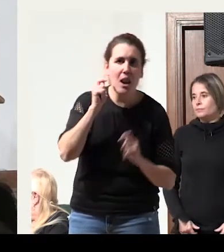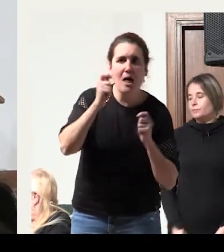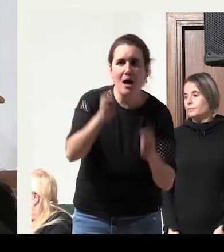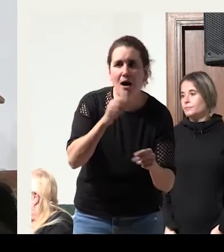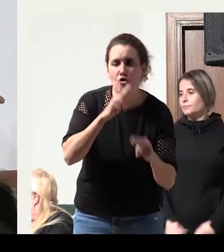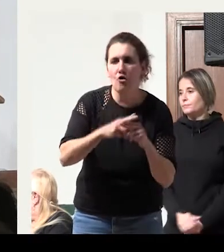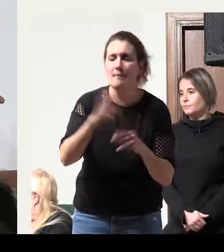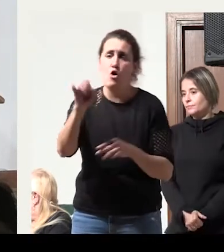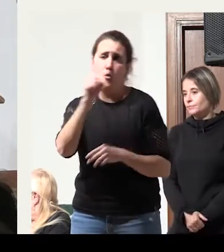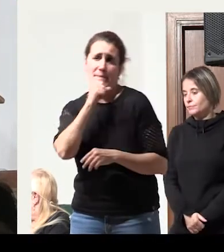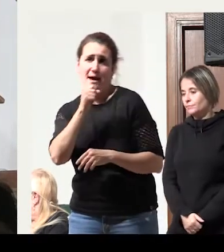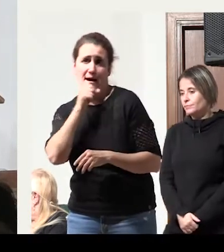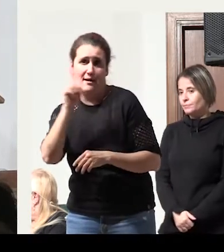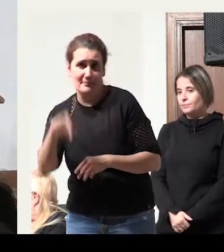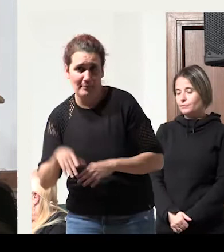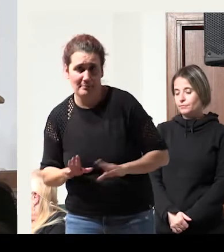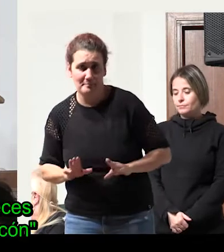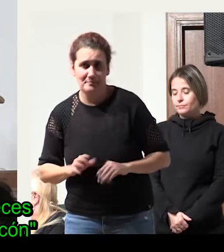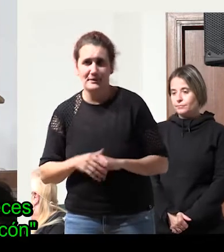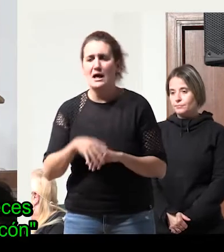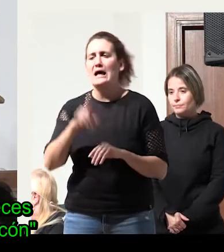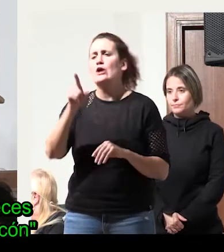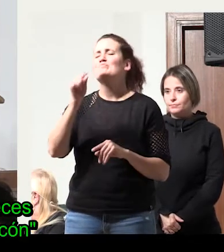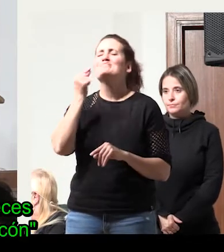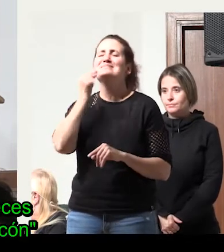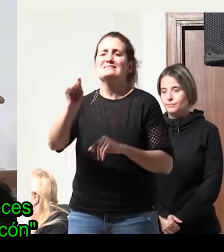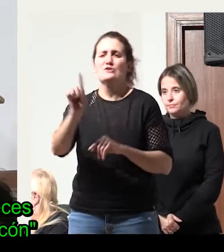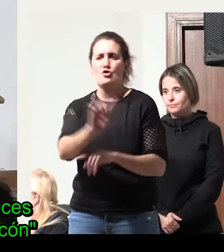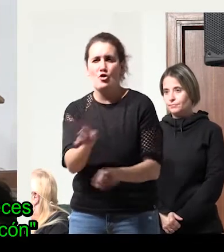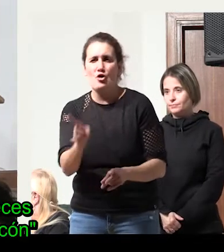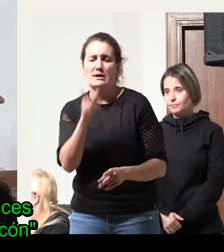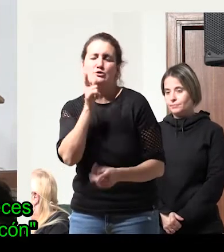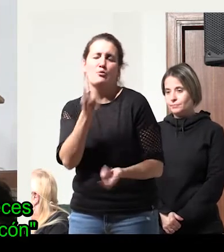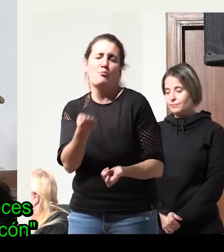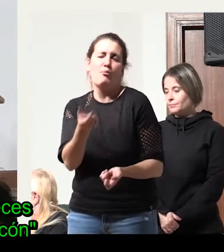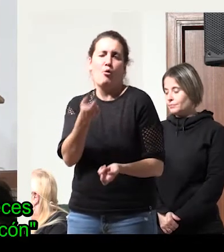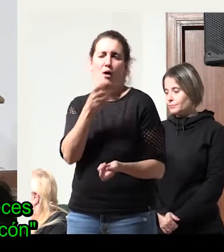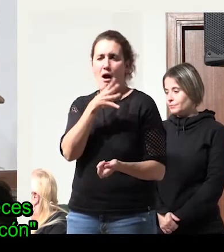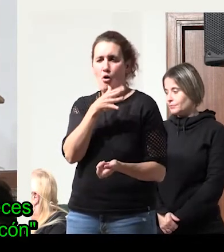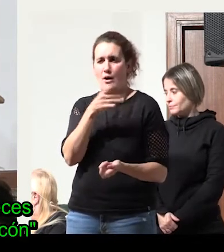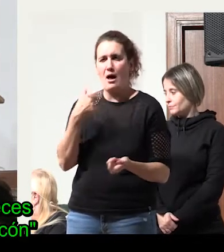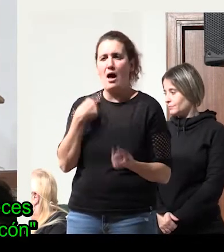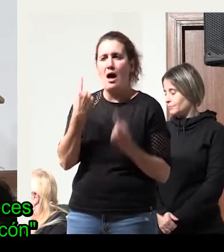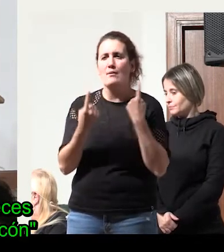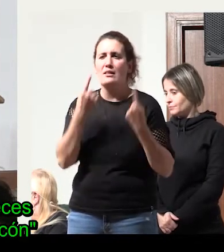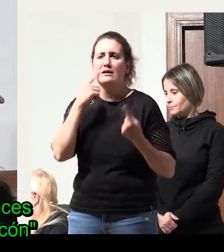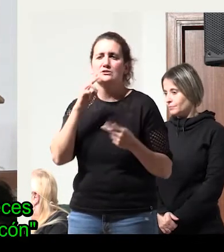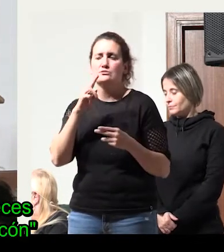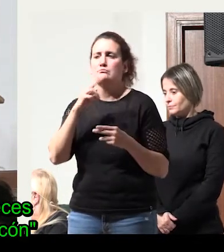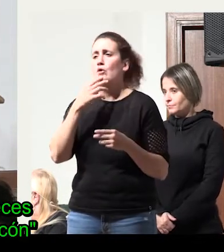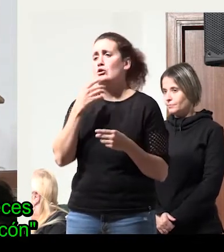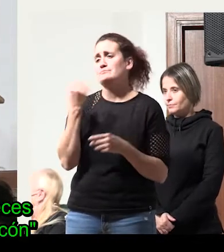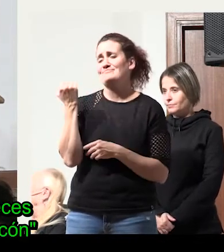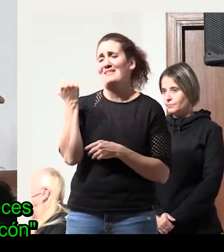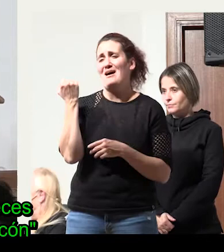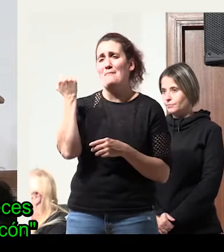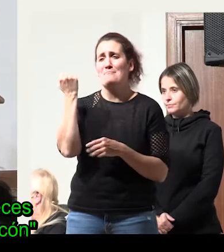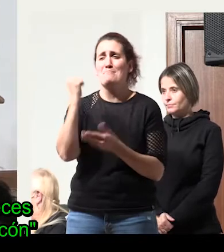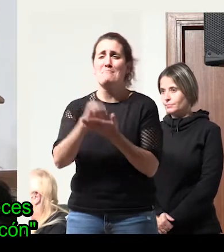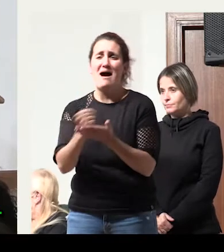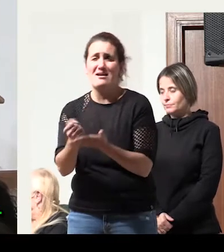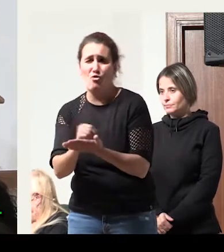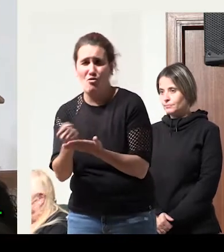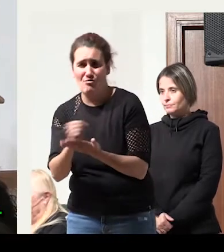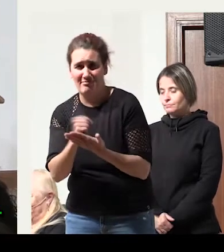hay que reivindicarlo. Pues no es ningún insulto, es un poco también ahora, a veces cuando llaman, utilizan la palabra maricón, ¿no?